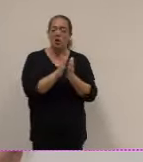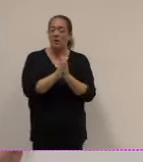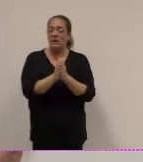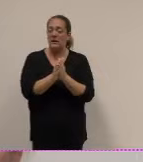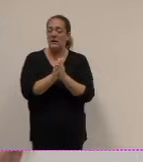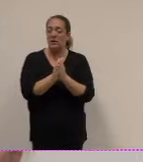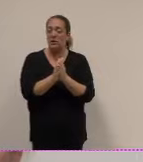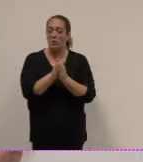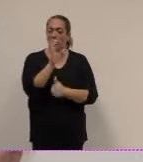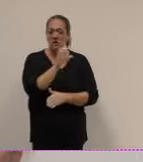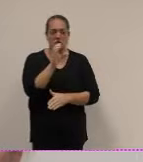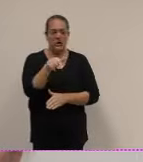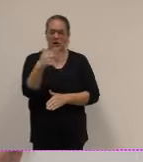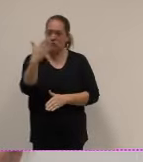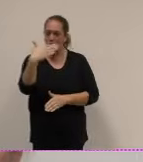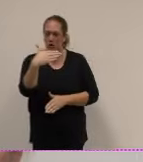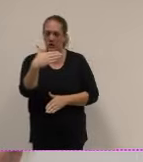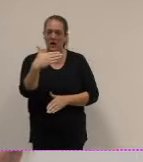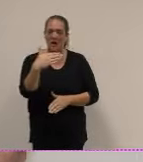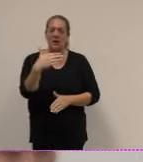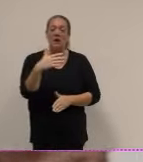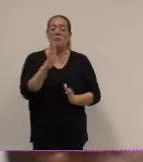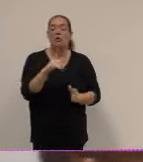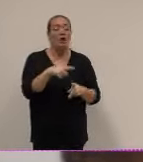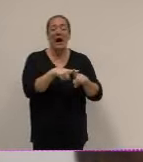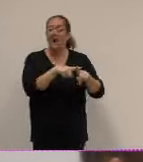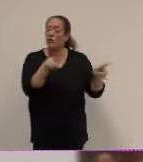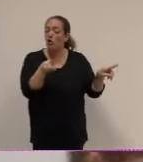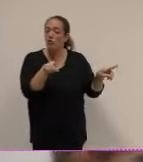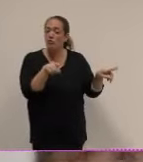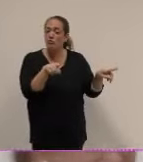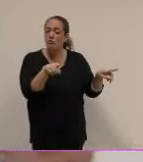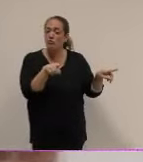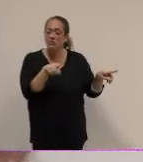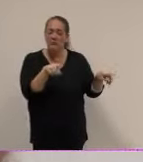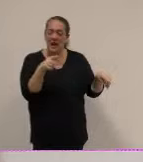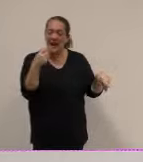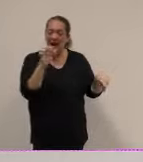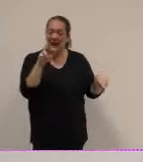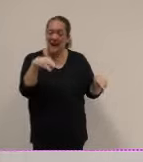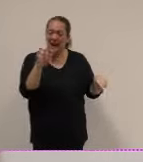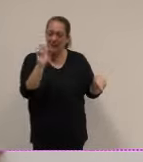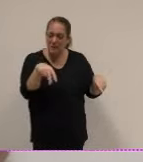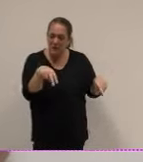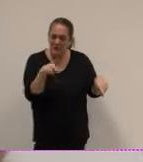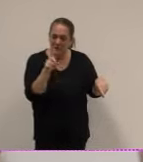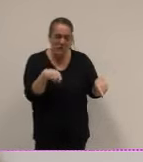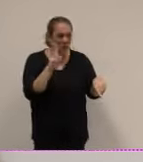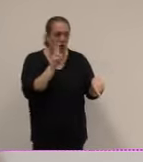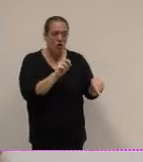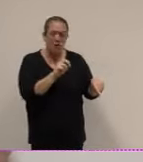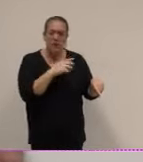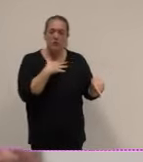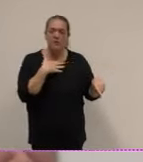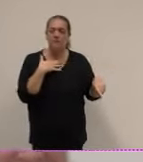Grupo de Coalición Canaria, el personal eventual, pero a todos ellos. Está Germán por aquí, es que yo no lo he visto. Ah, está por